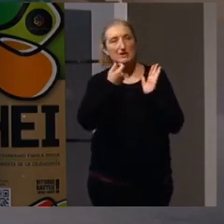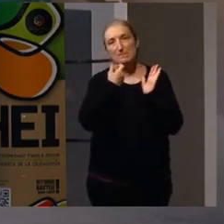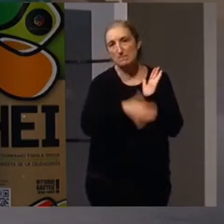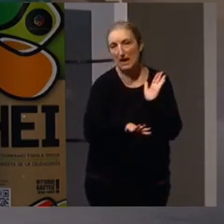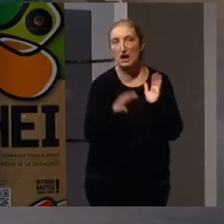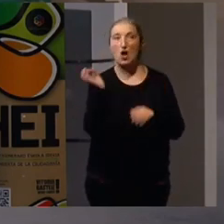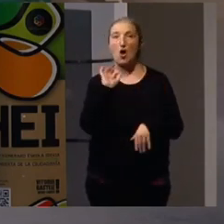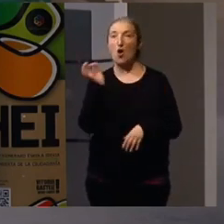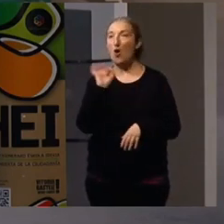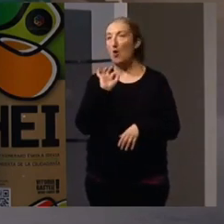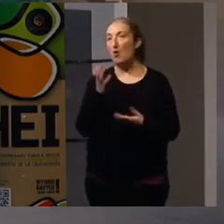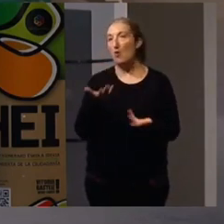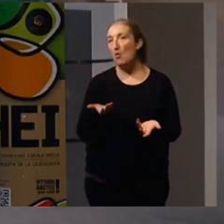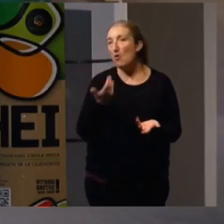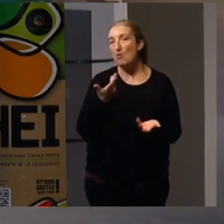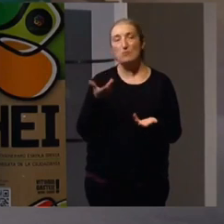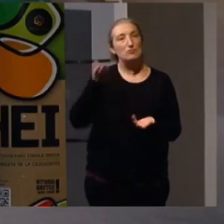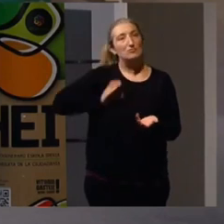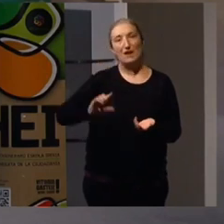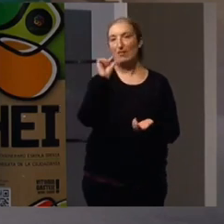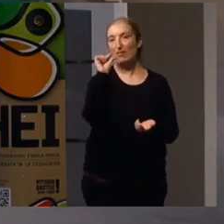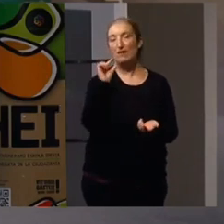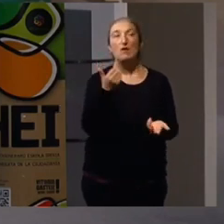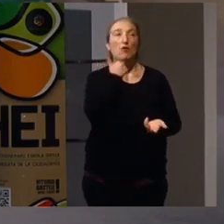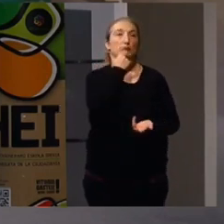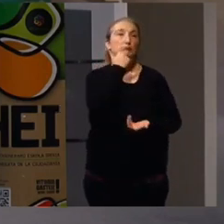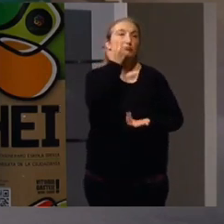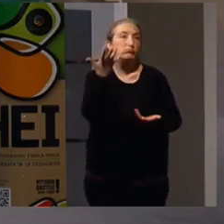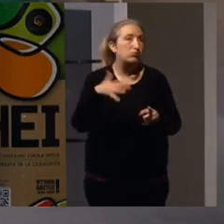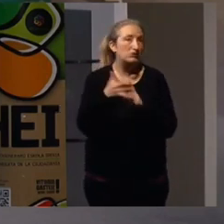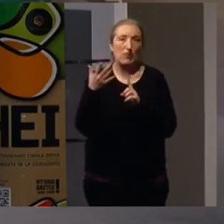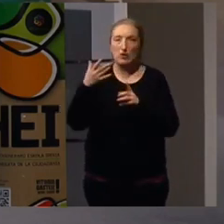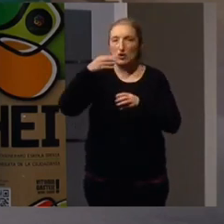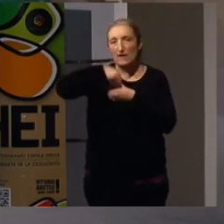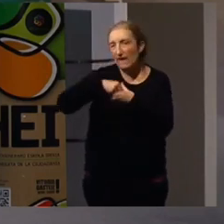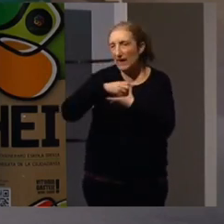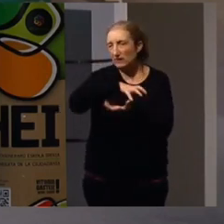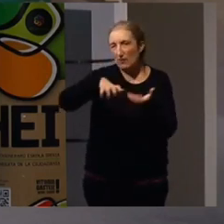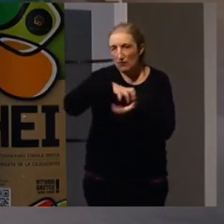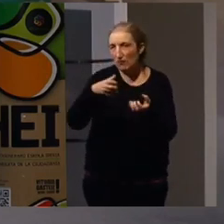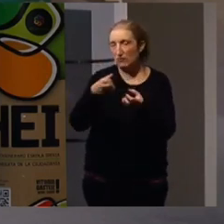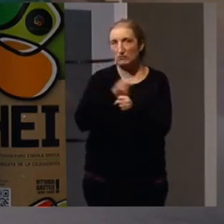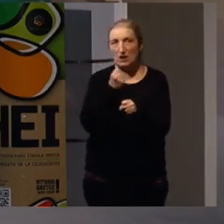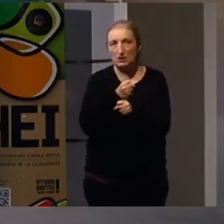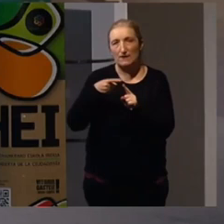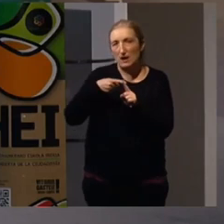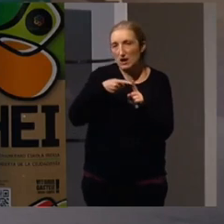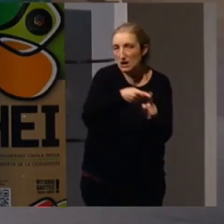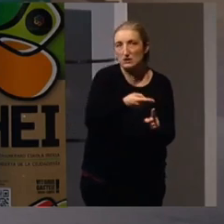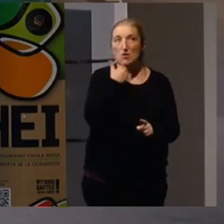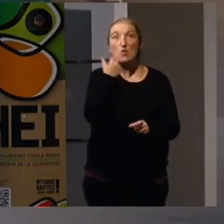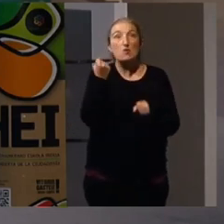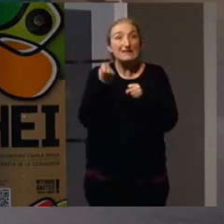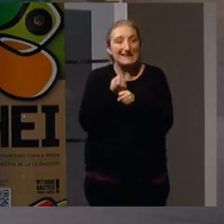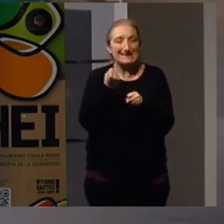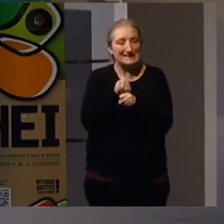sea por insuficiencia salarial, por situaciones de acoso laboral, por muchísimos motivos, pero de alguna u otra manera